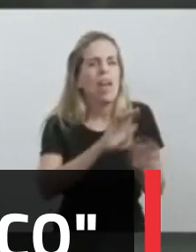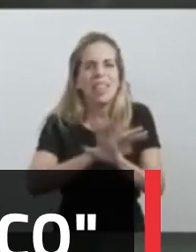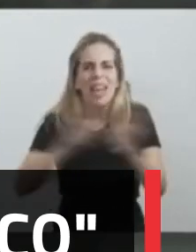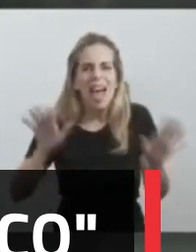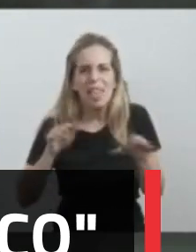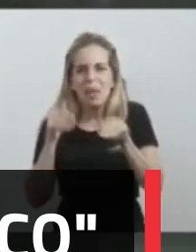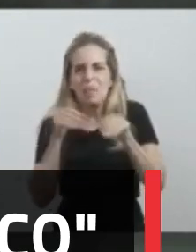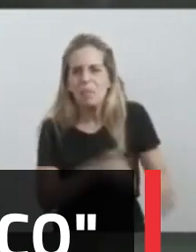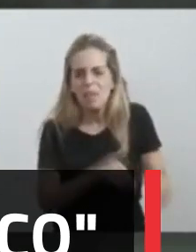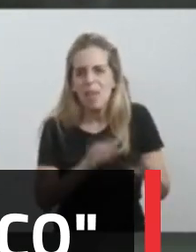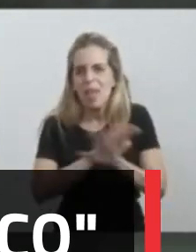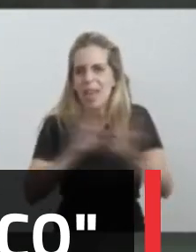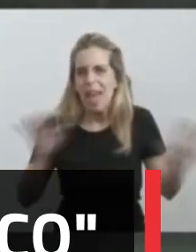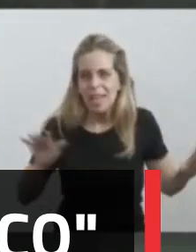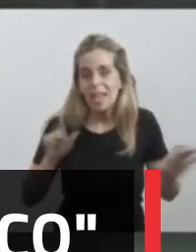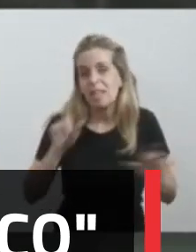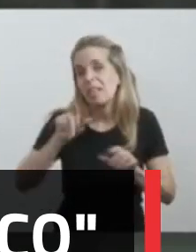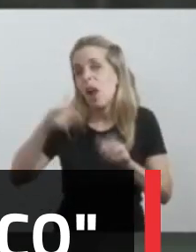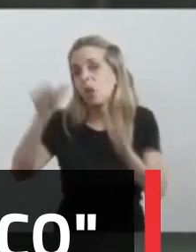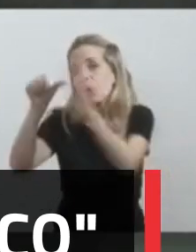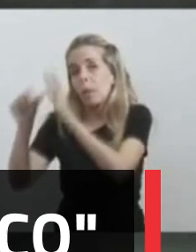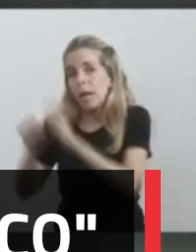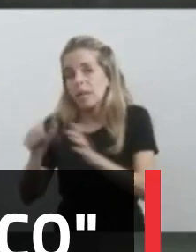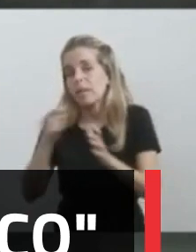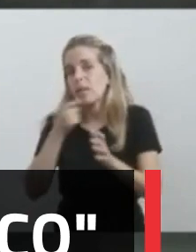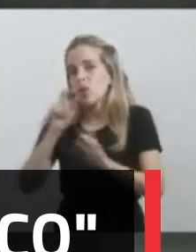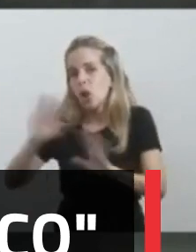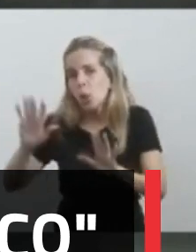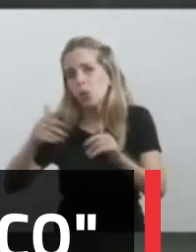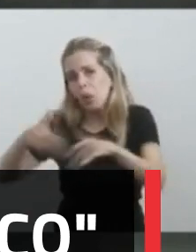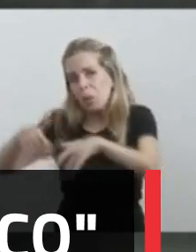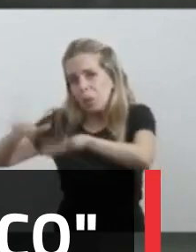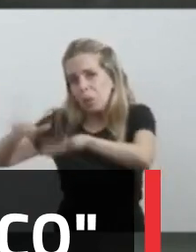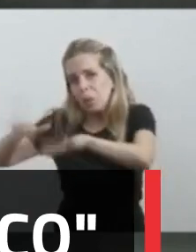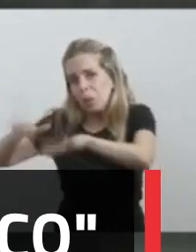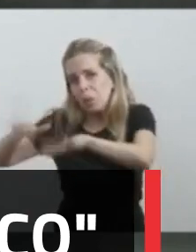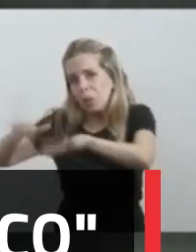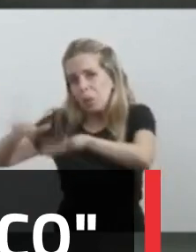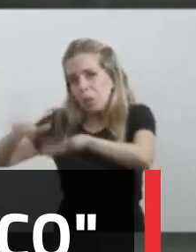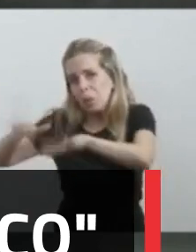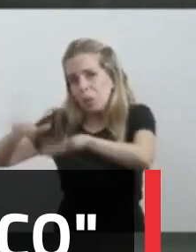somos un lastre, que tomen otro barco. Pero lastre no somos de nadie.